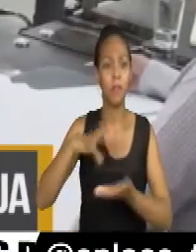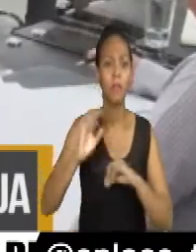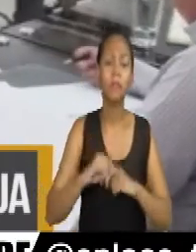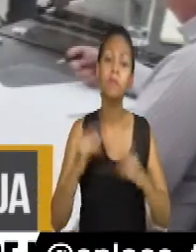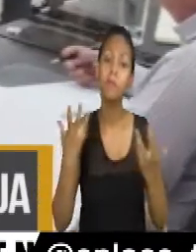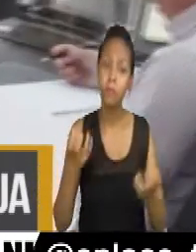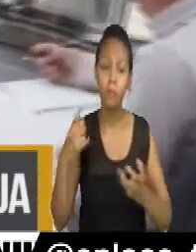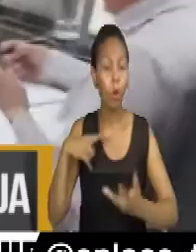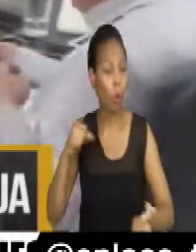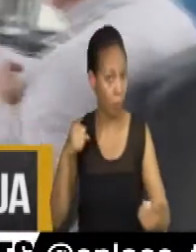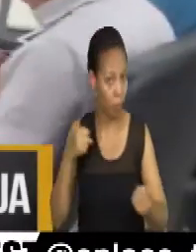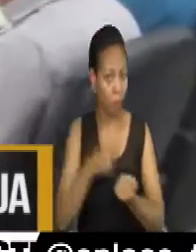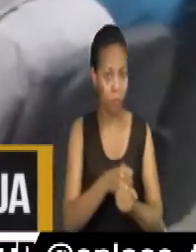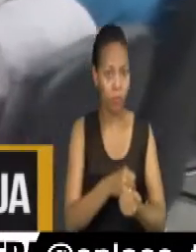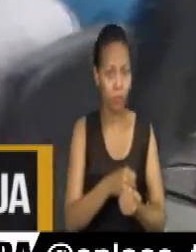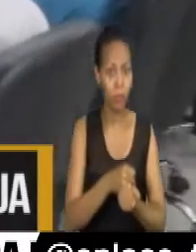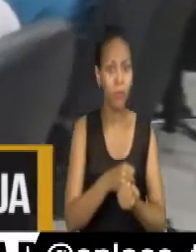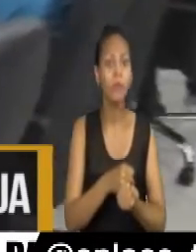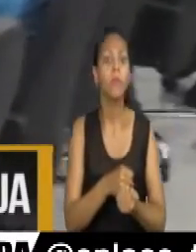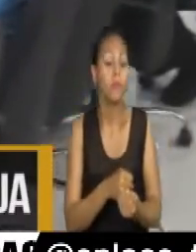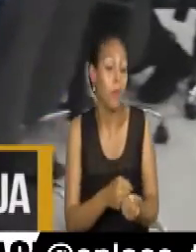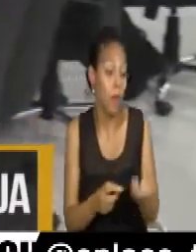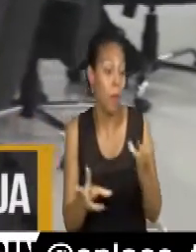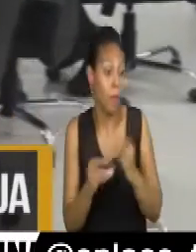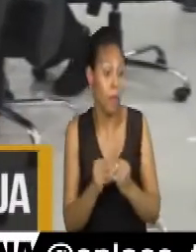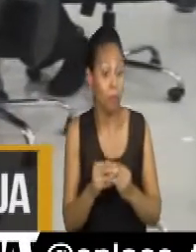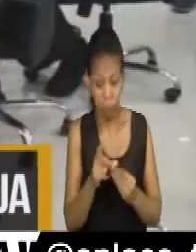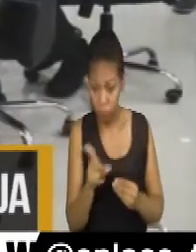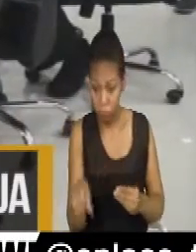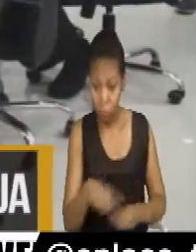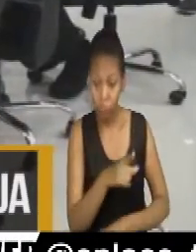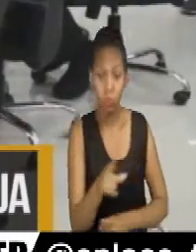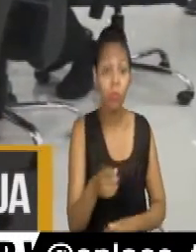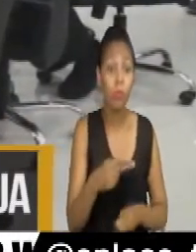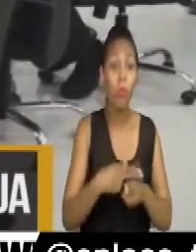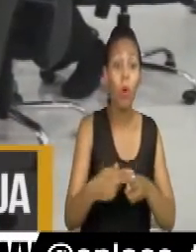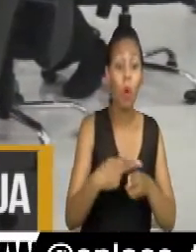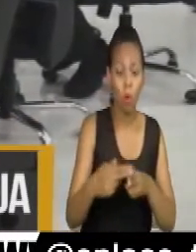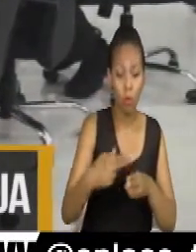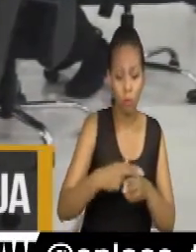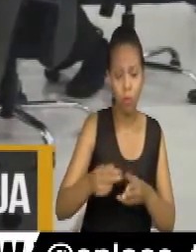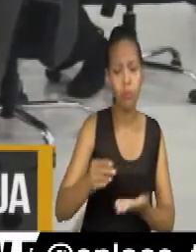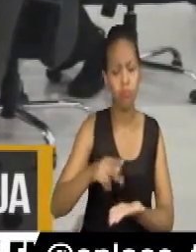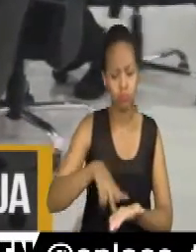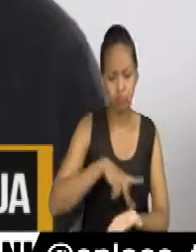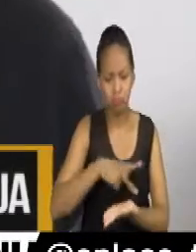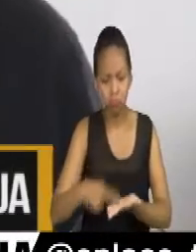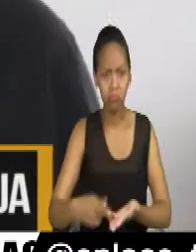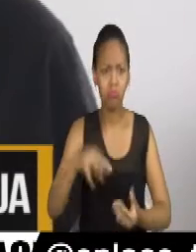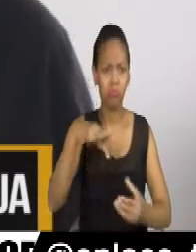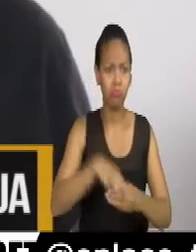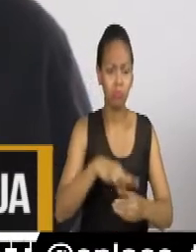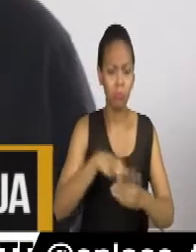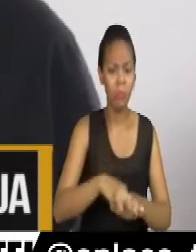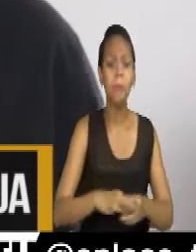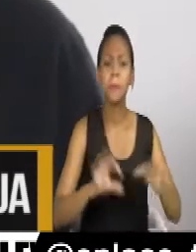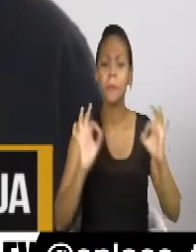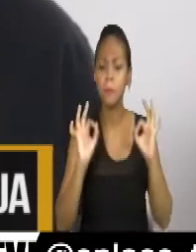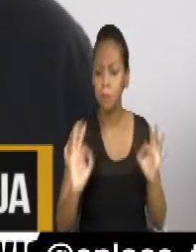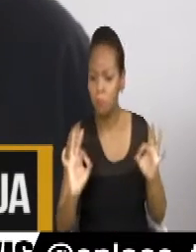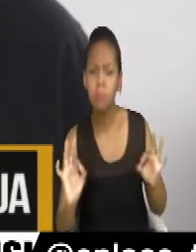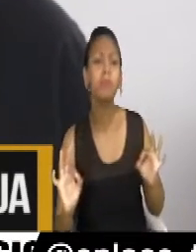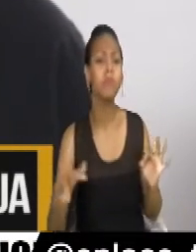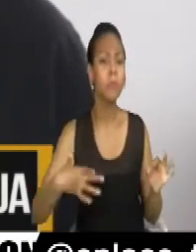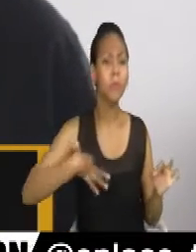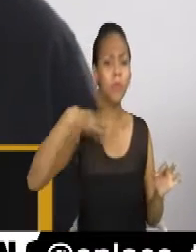ello, garantizar que estas elecciones se cumplan con total transparencia y todas las ciudadanas y